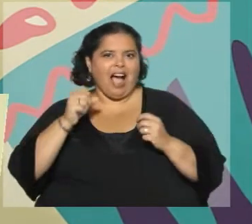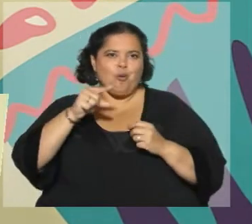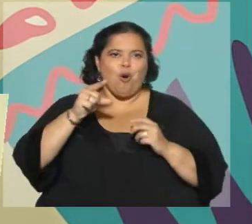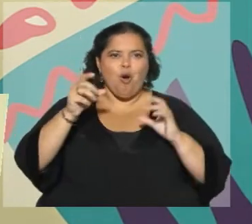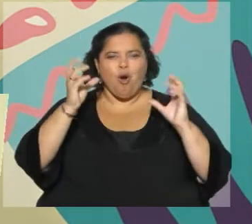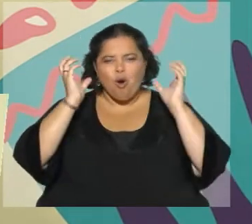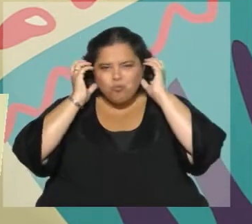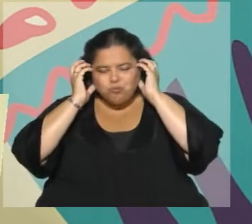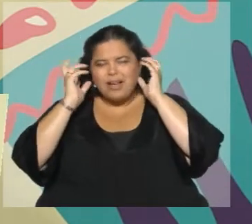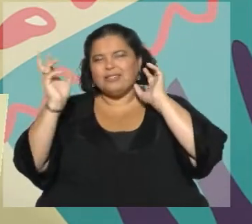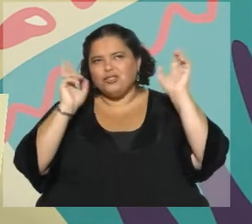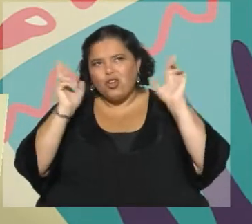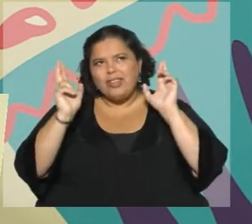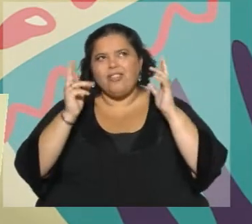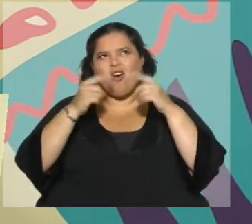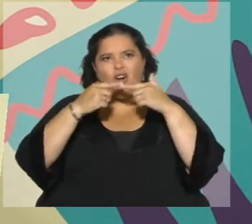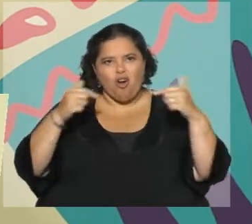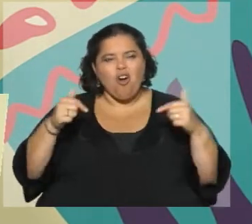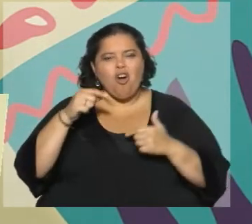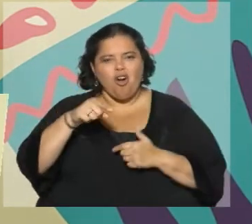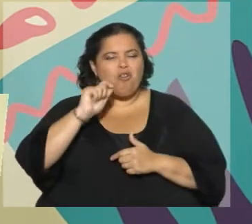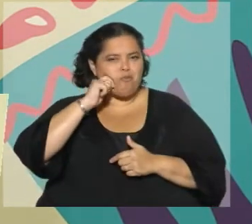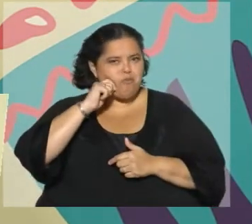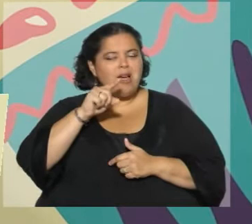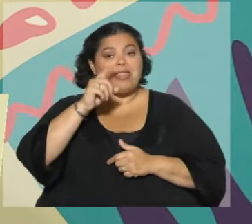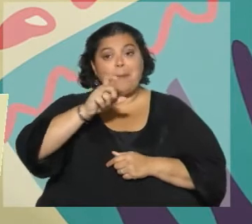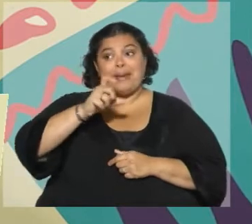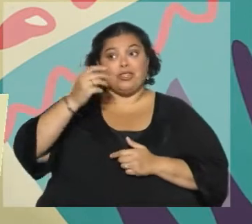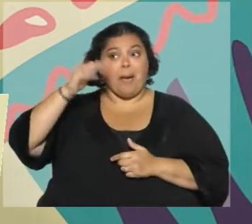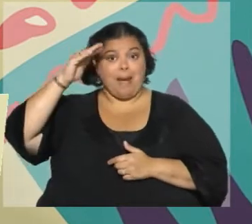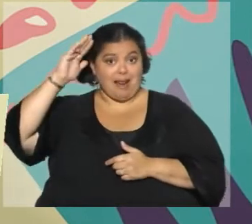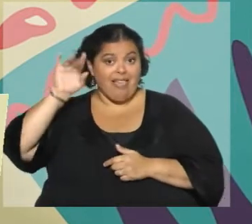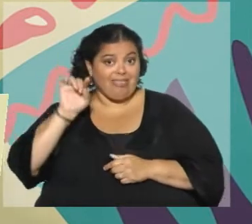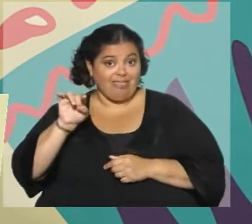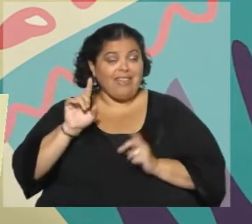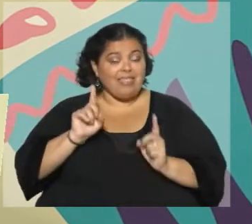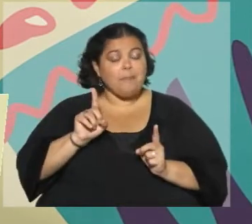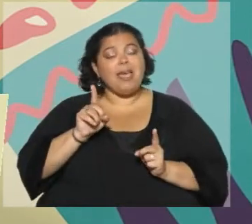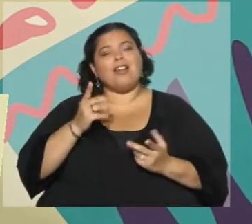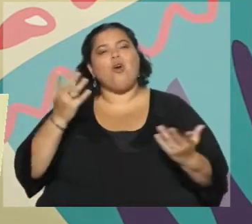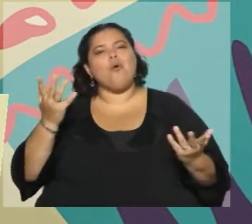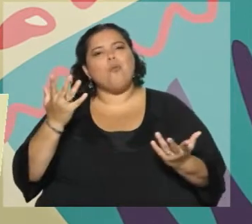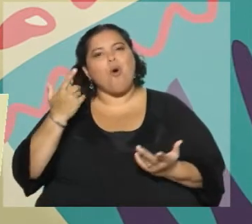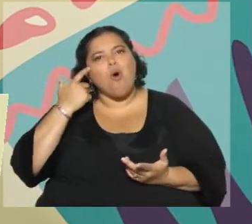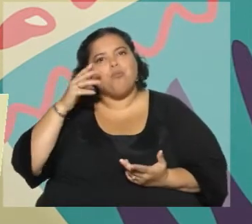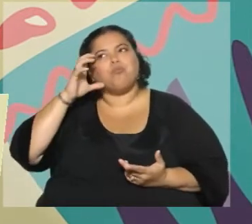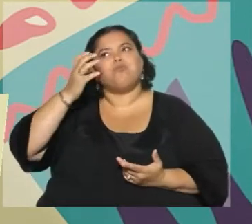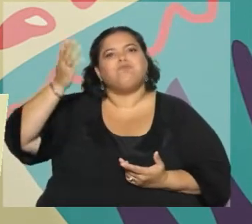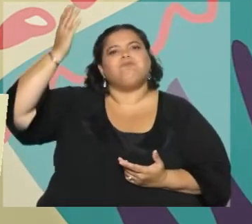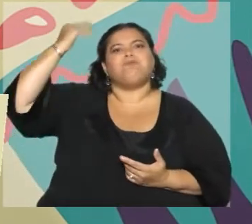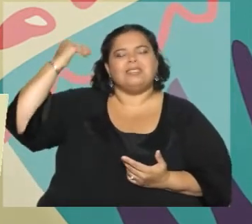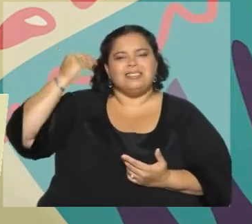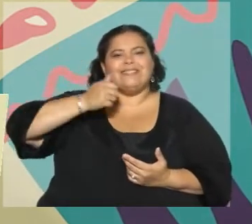también la gente capaz más adulta por encima en forma como que también le ayuda como a recibir cosas de